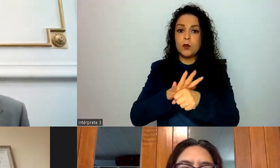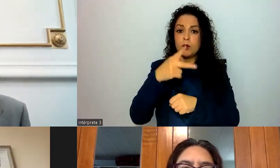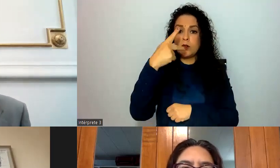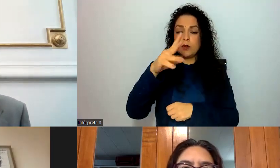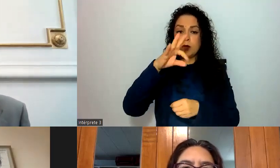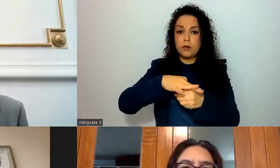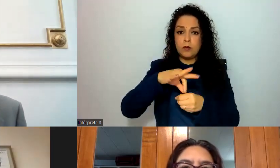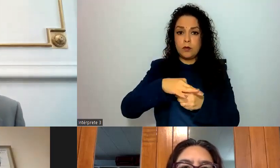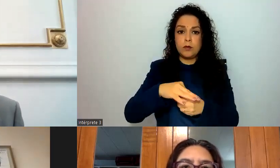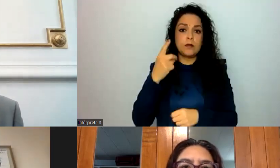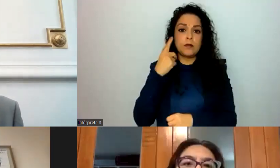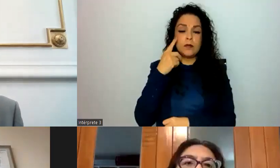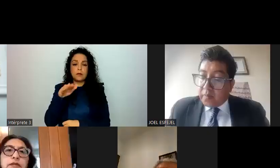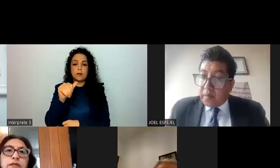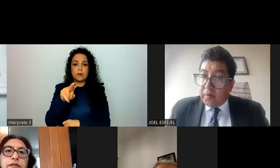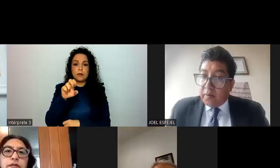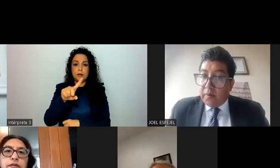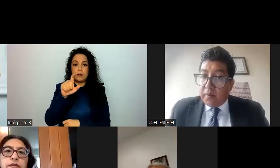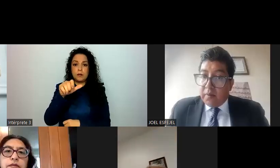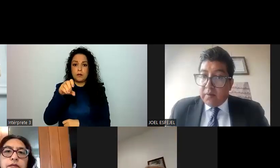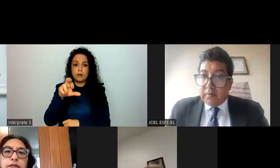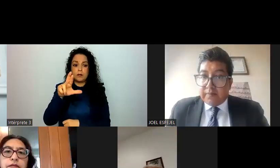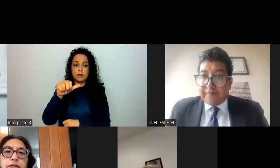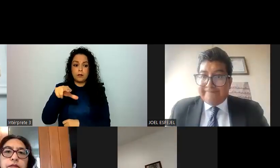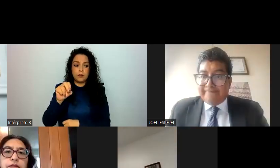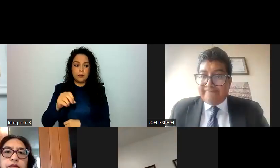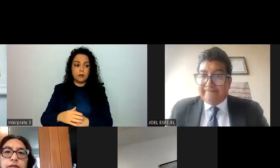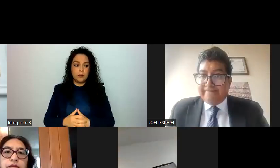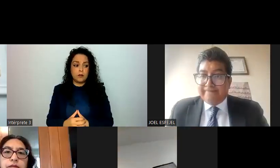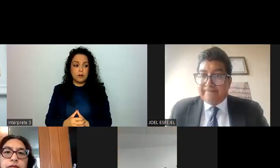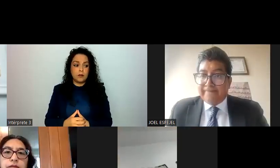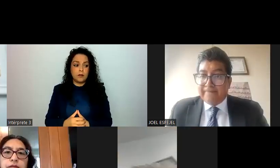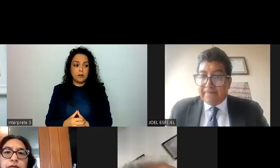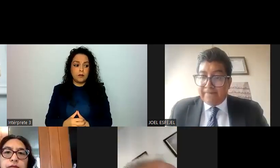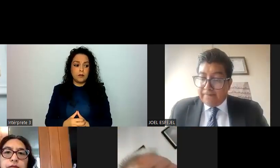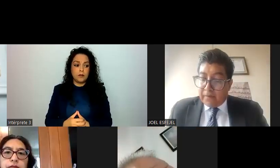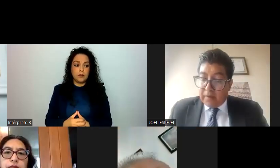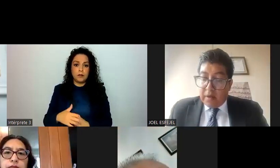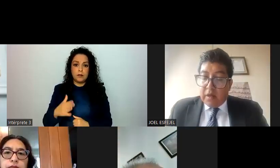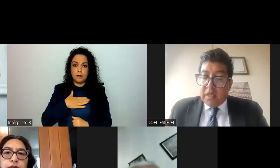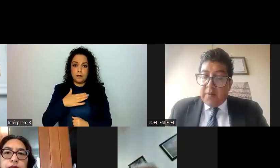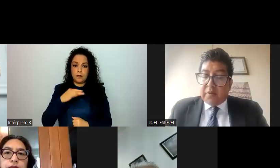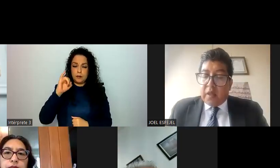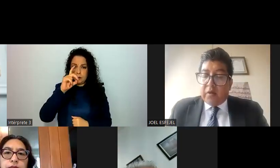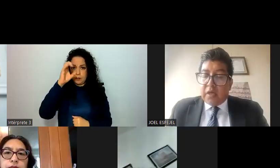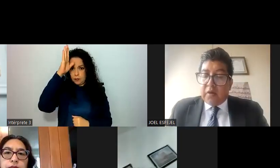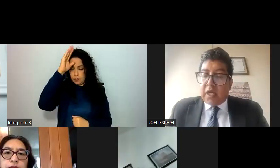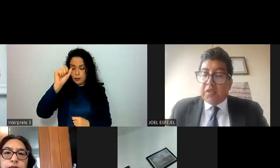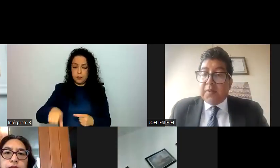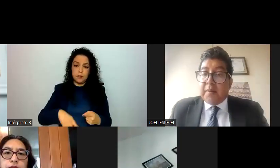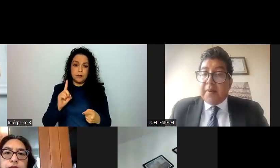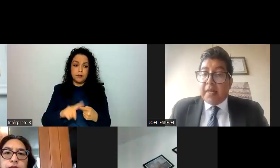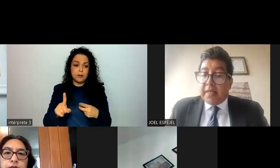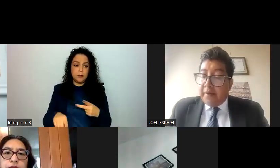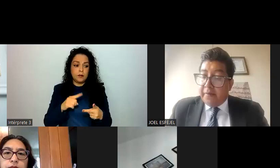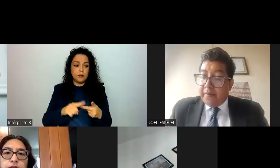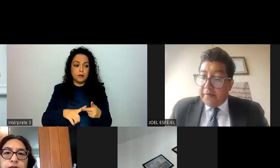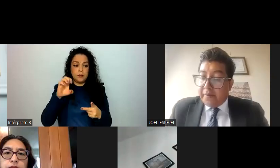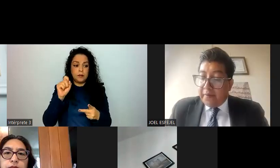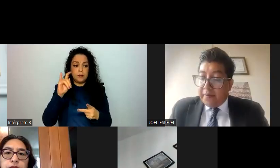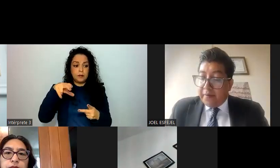Zamorano Esparza. Para que estemos aquí en la mesa de negociación. Zamorano, a favor. Derivado de Diputado todo José González esto, Pina